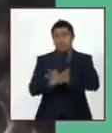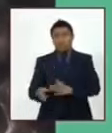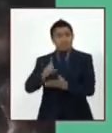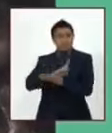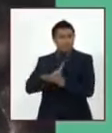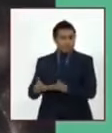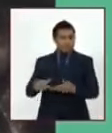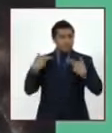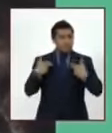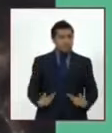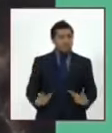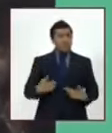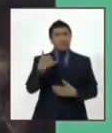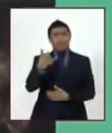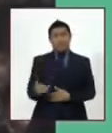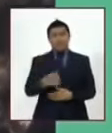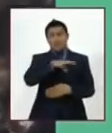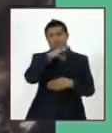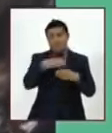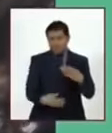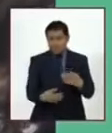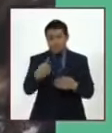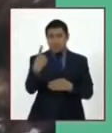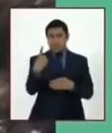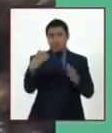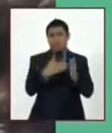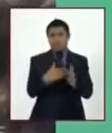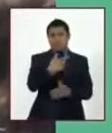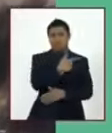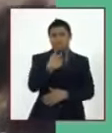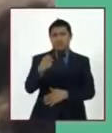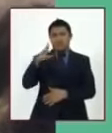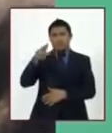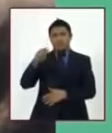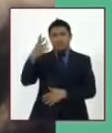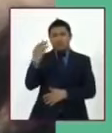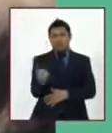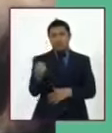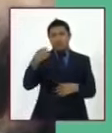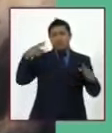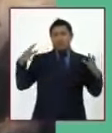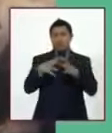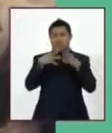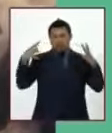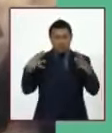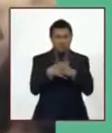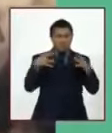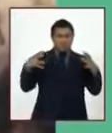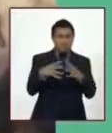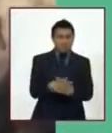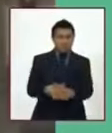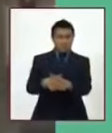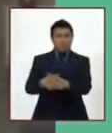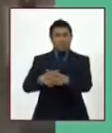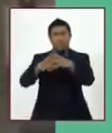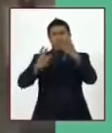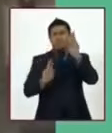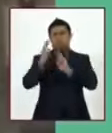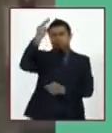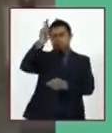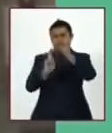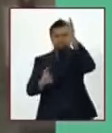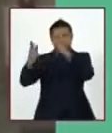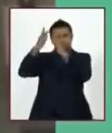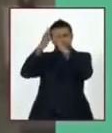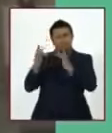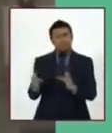terminar 1789 con la gran guerra de Revolución Francesa, en donde incluso se llega a determinar mediante